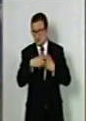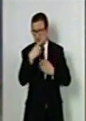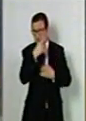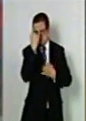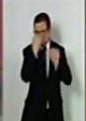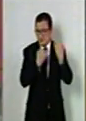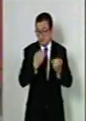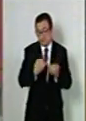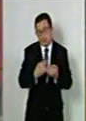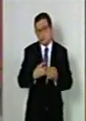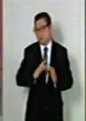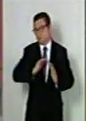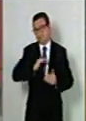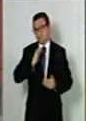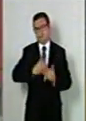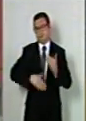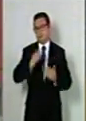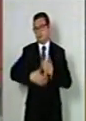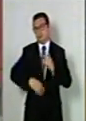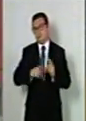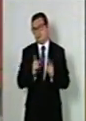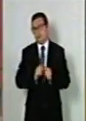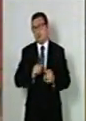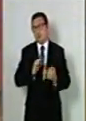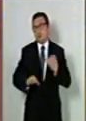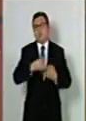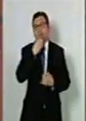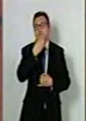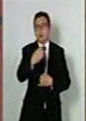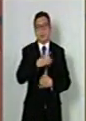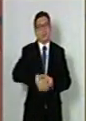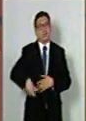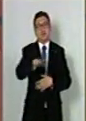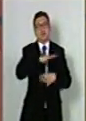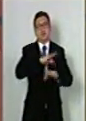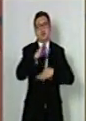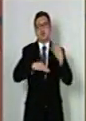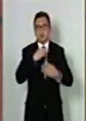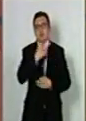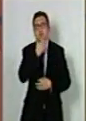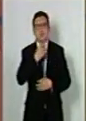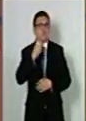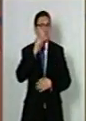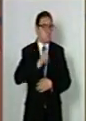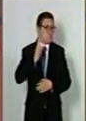Concluyo. Concluyo nada más diciéndoles, senadoras, senadores.